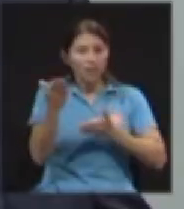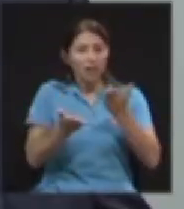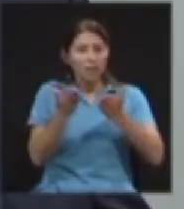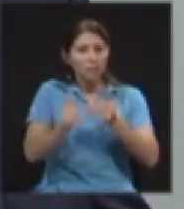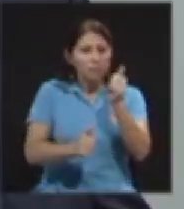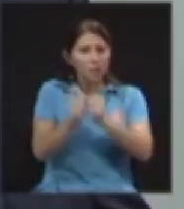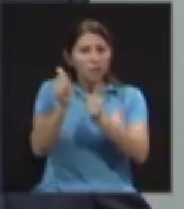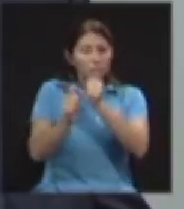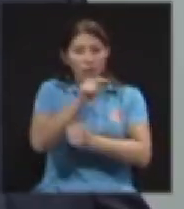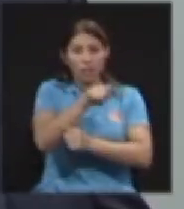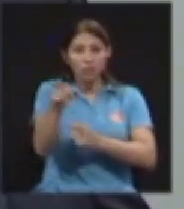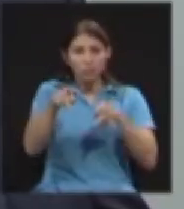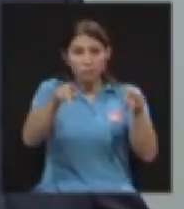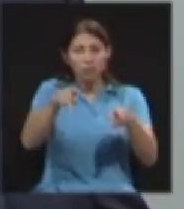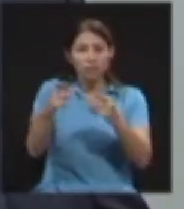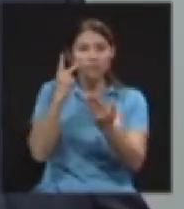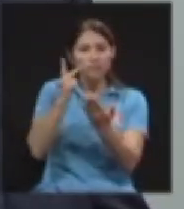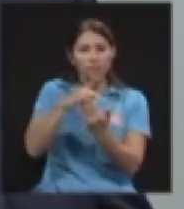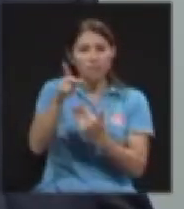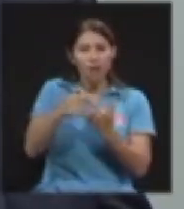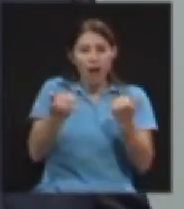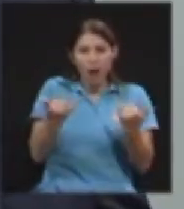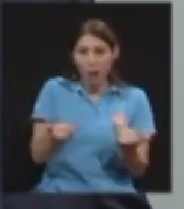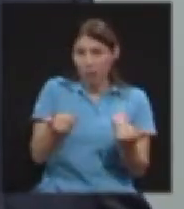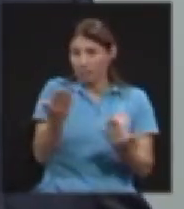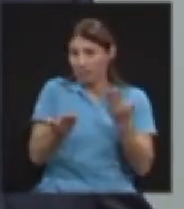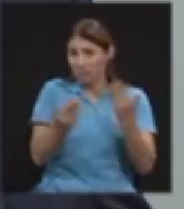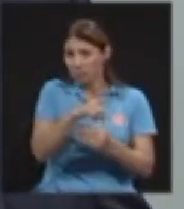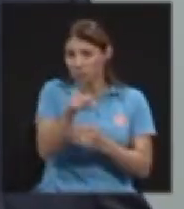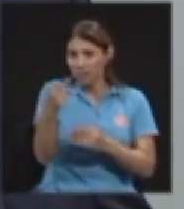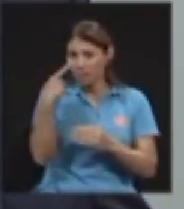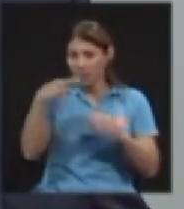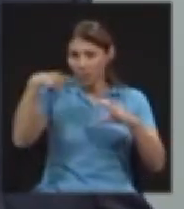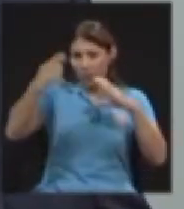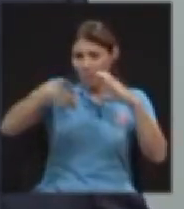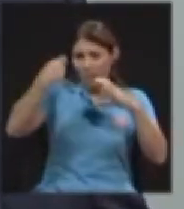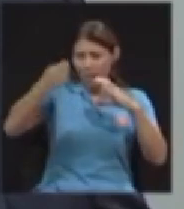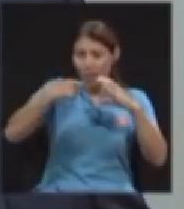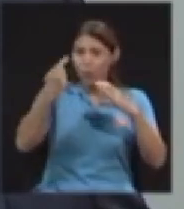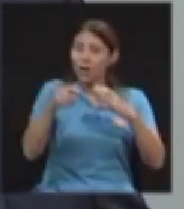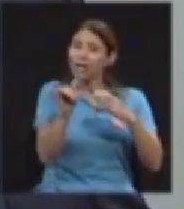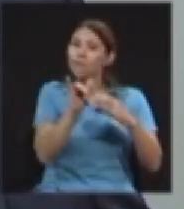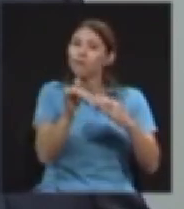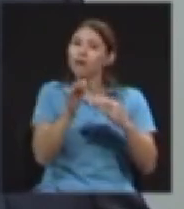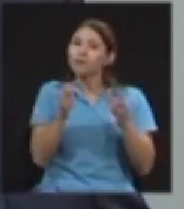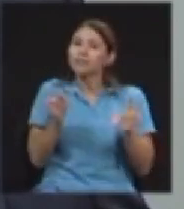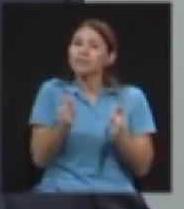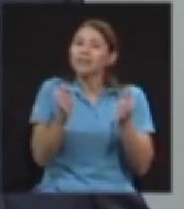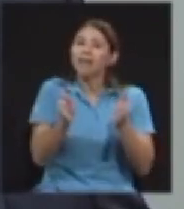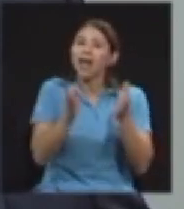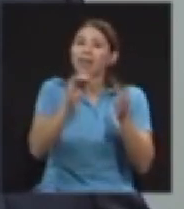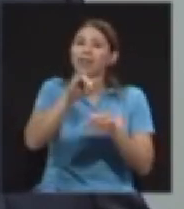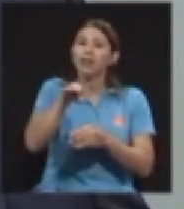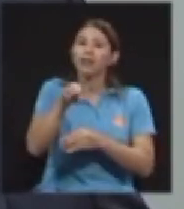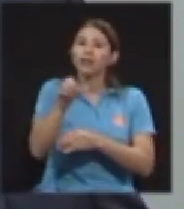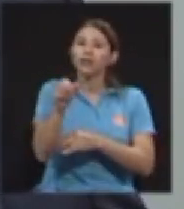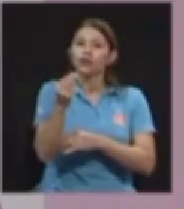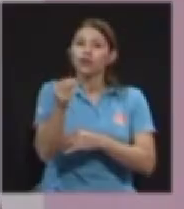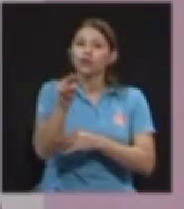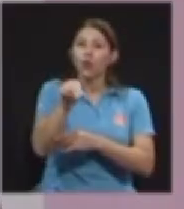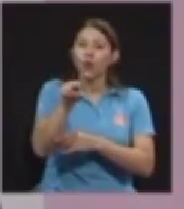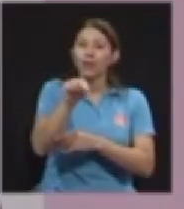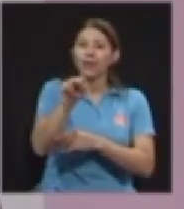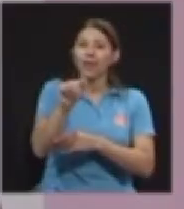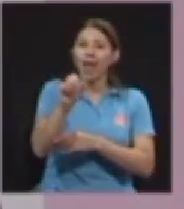nos ven hoy pues vieron la película inspirada en John Nash, que se llama Una mente